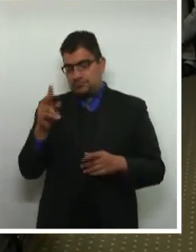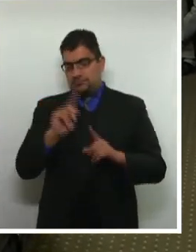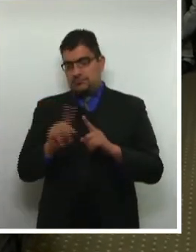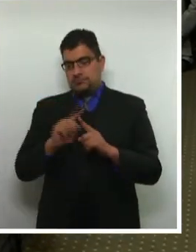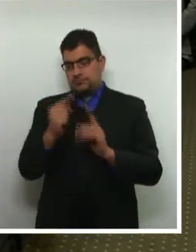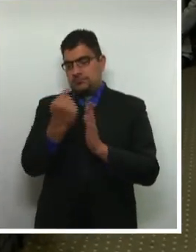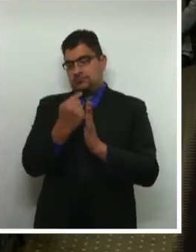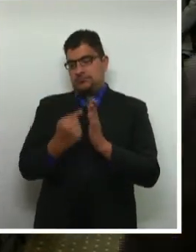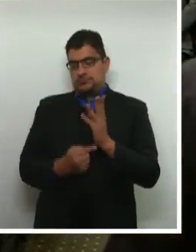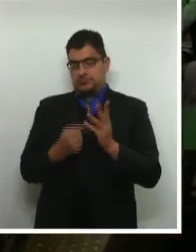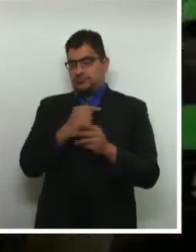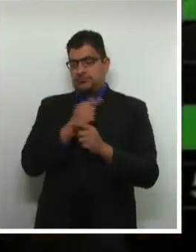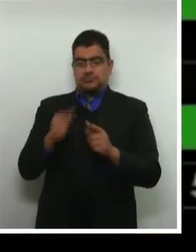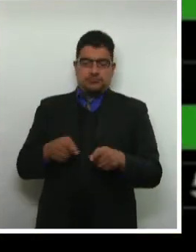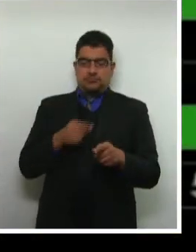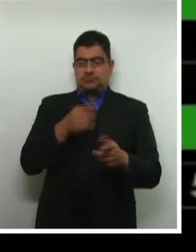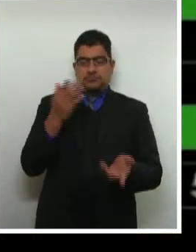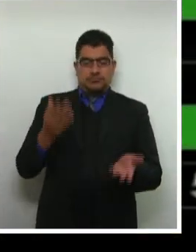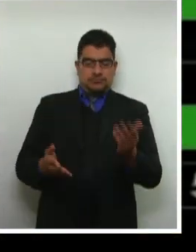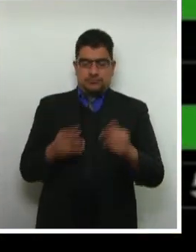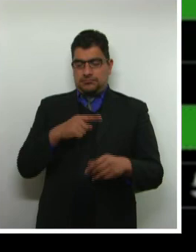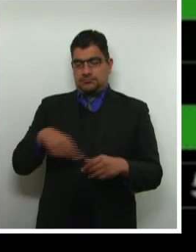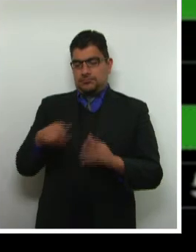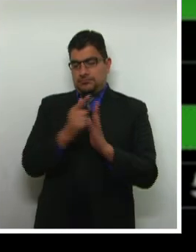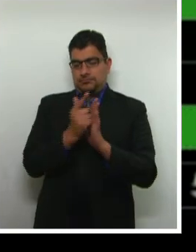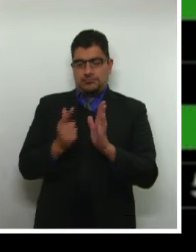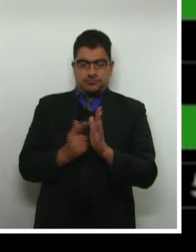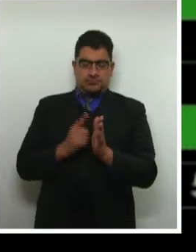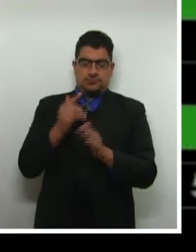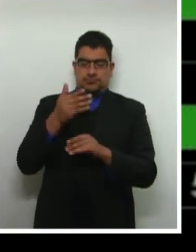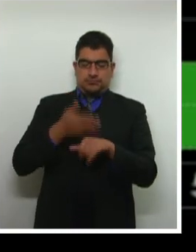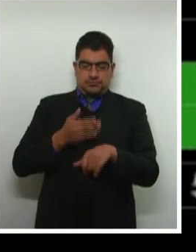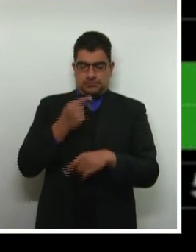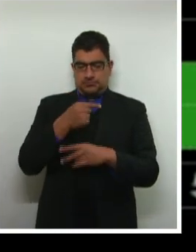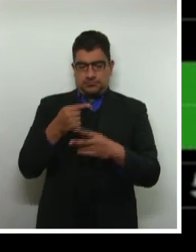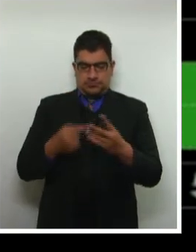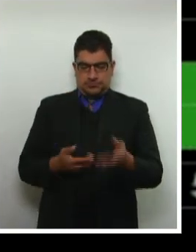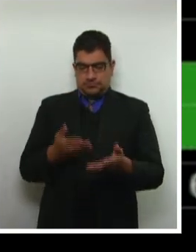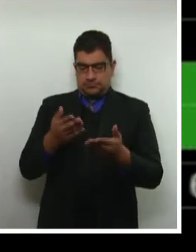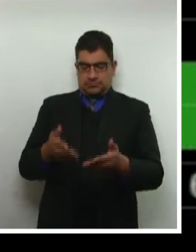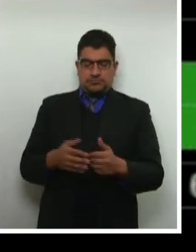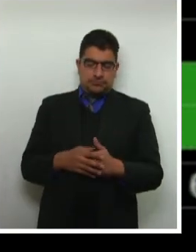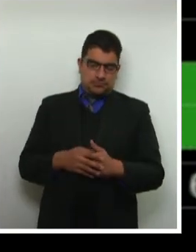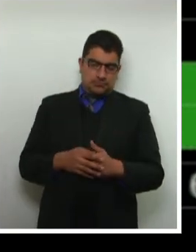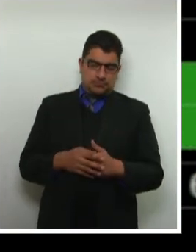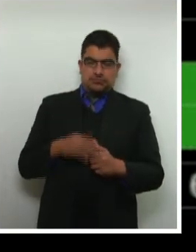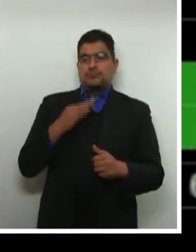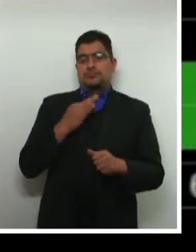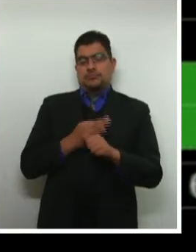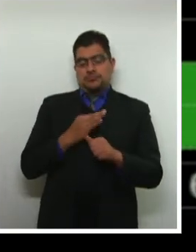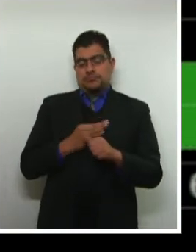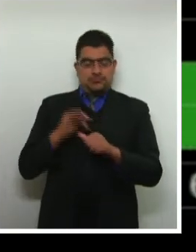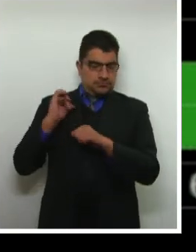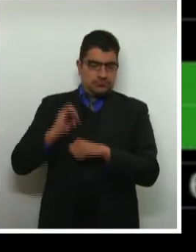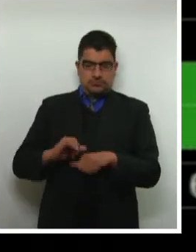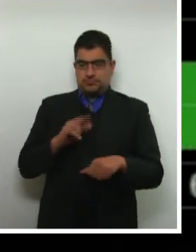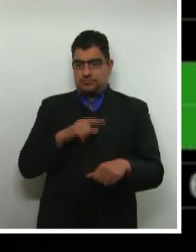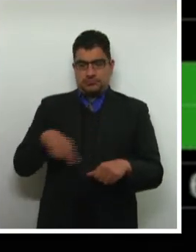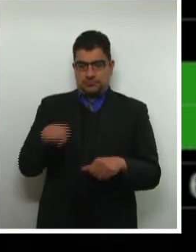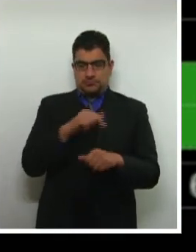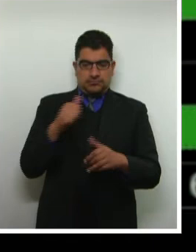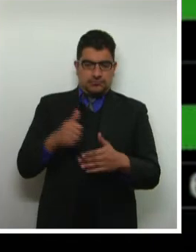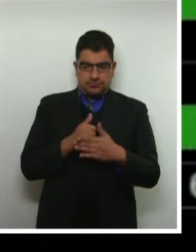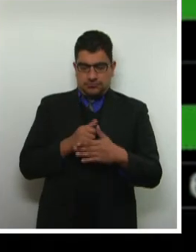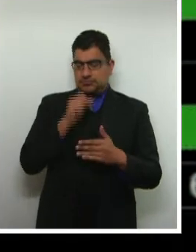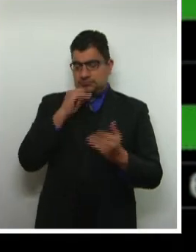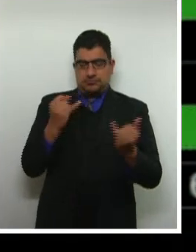en el mismo quedará sujeto a las sanciones establecidas en la ley. Las autoridades de la ciudad, en coordinación con